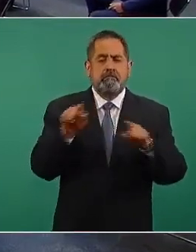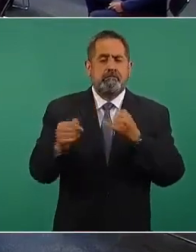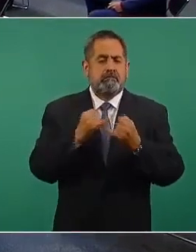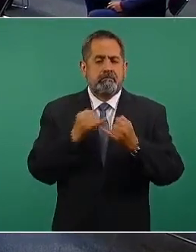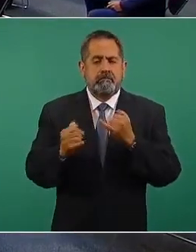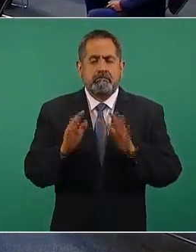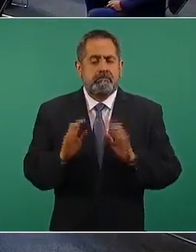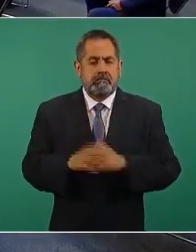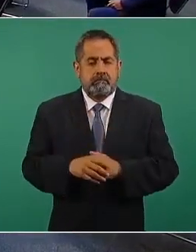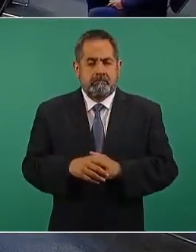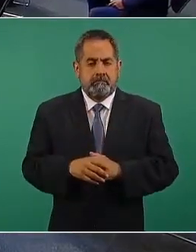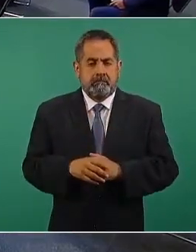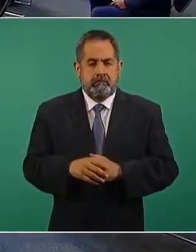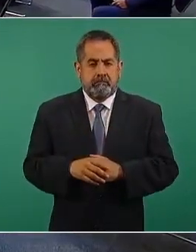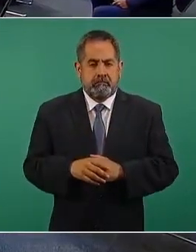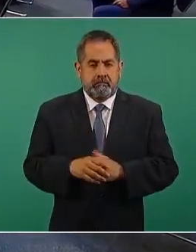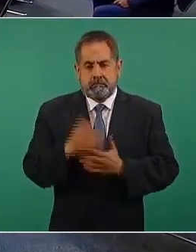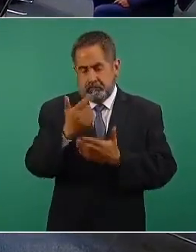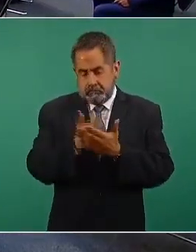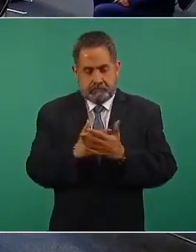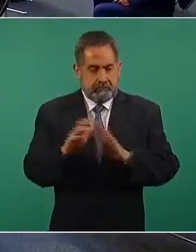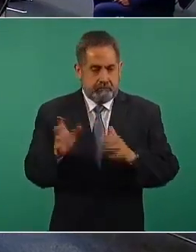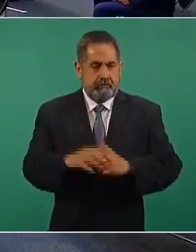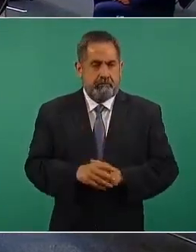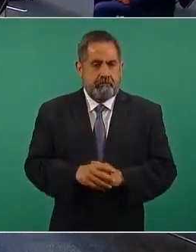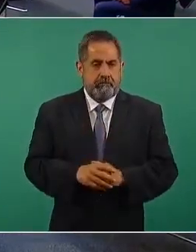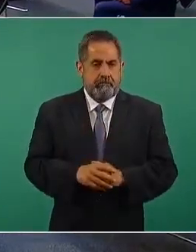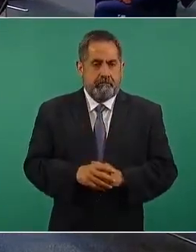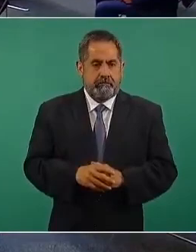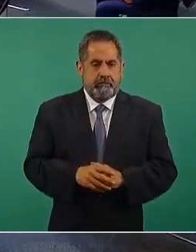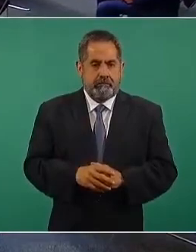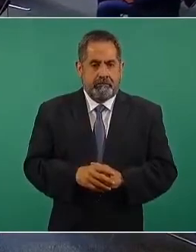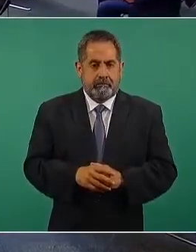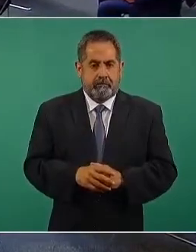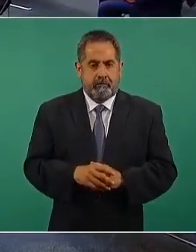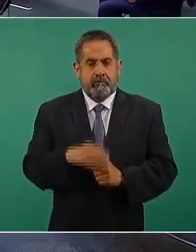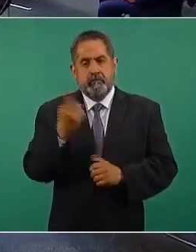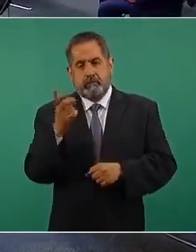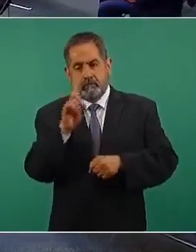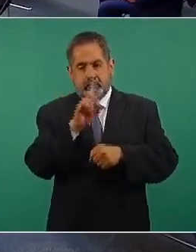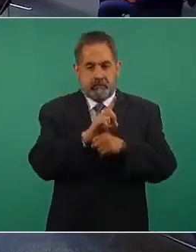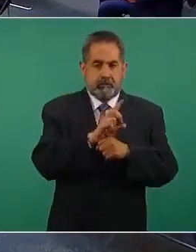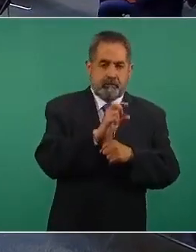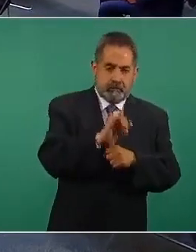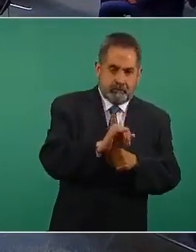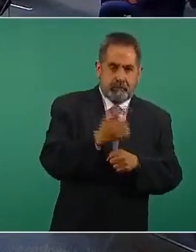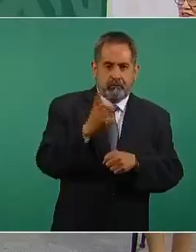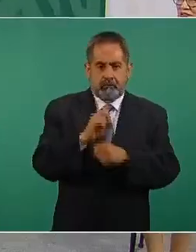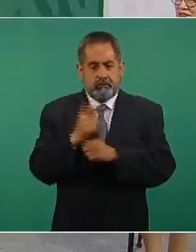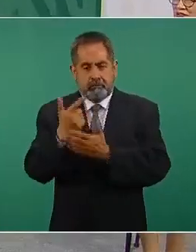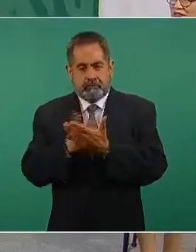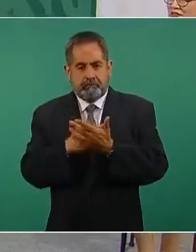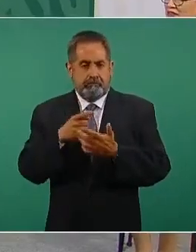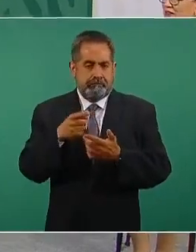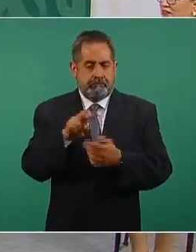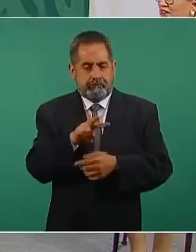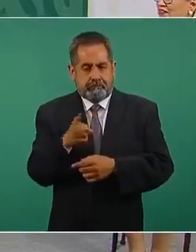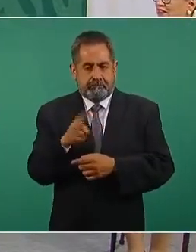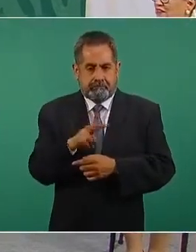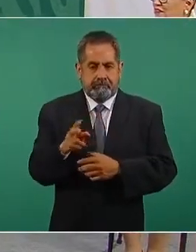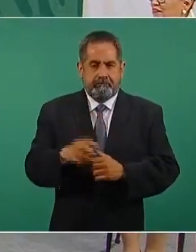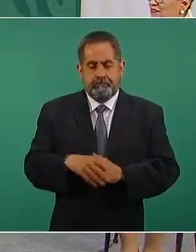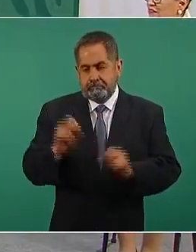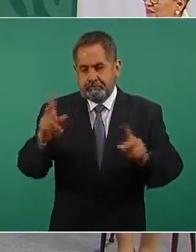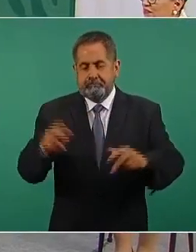¿Eh? Lista ya nada más. O un día lista y los demás no.